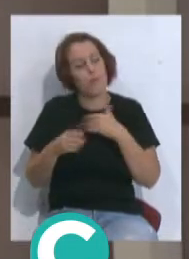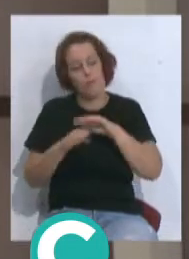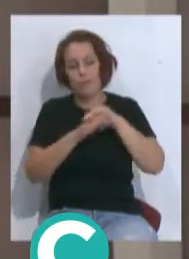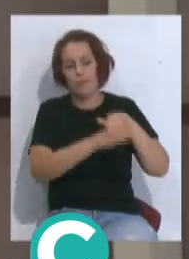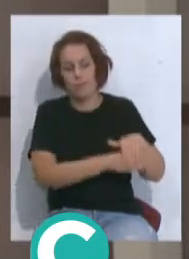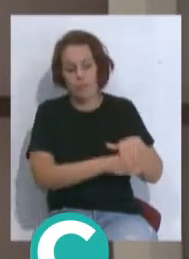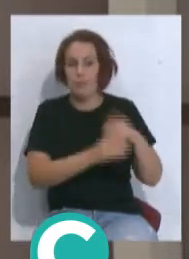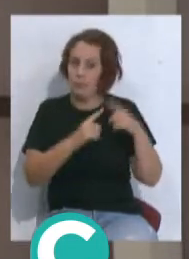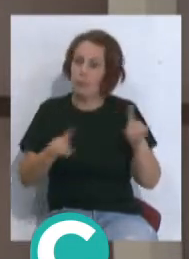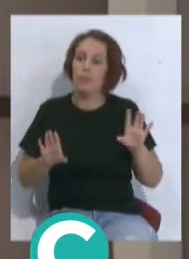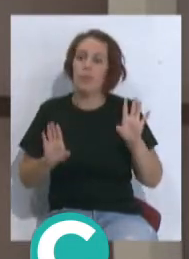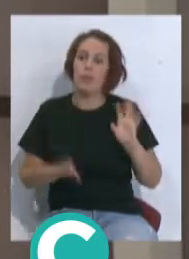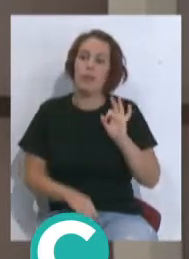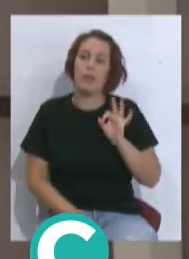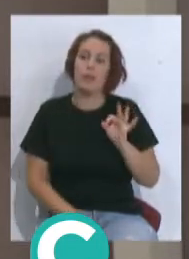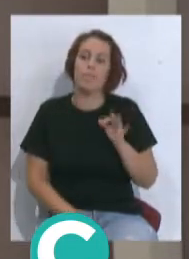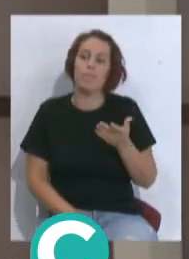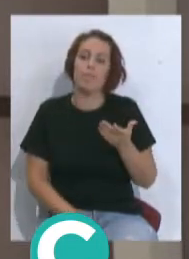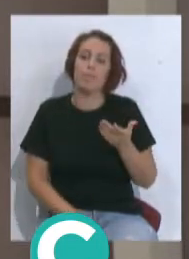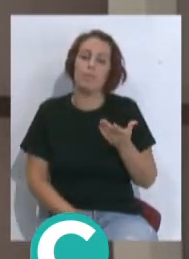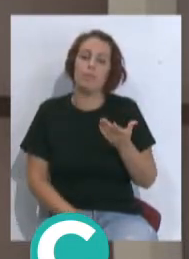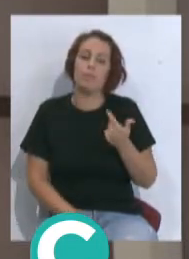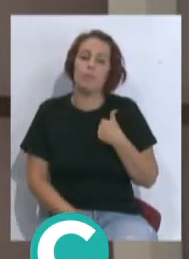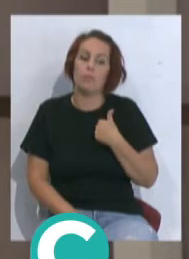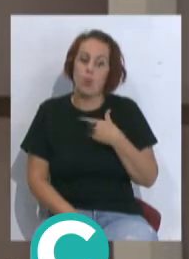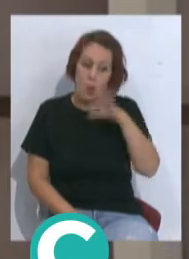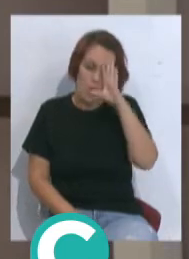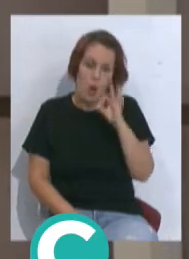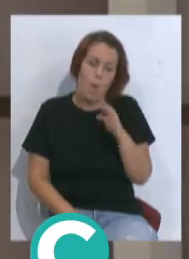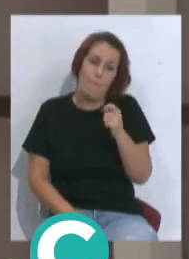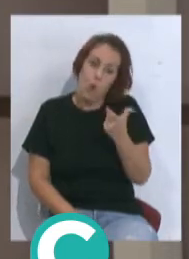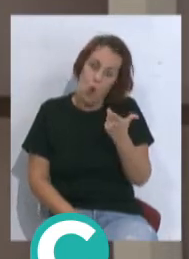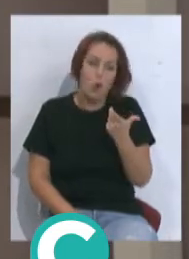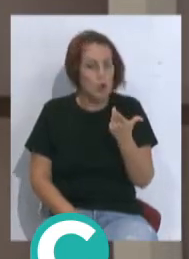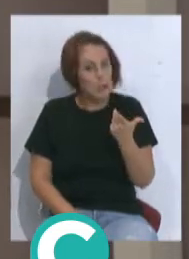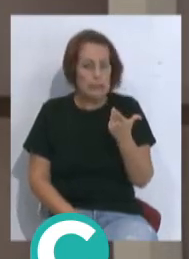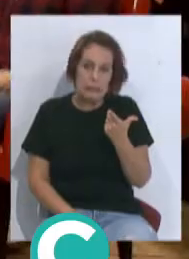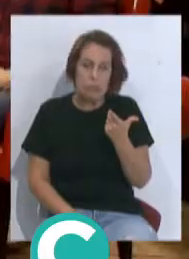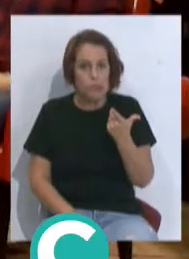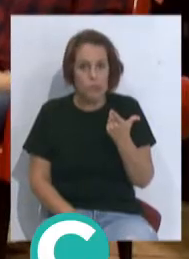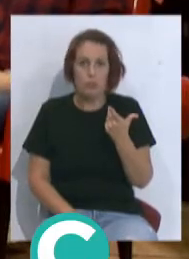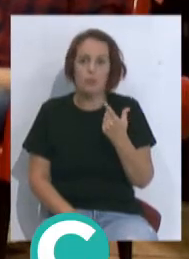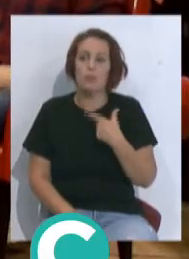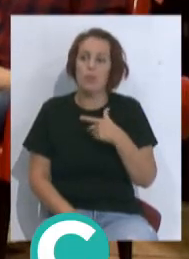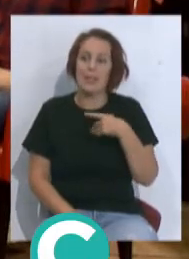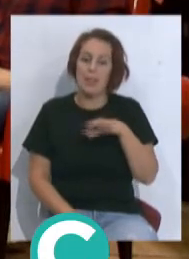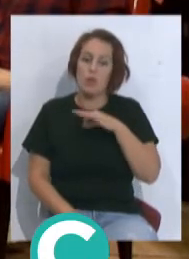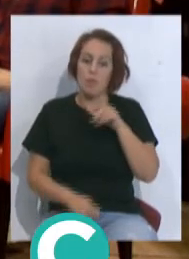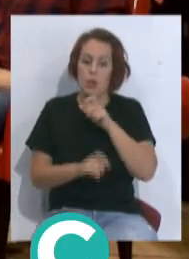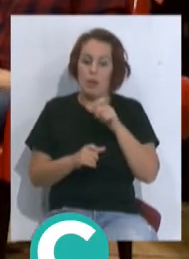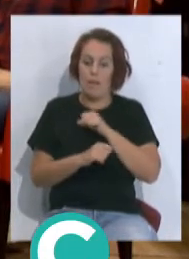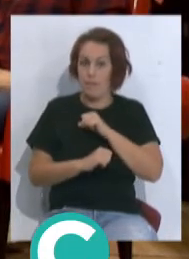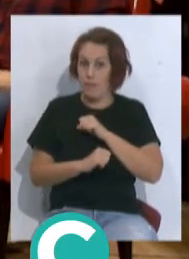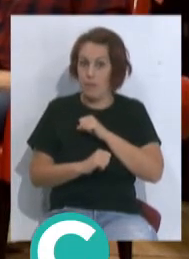historia. Pero claro, es verdad que ahí creo que se ha estado un poquito. No, y que es una decisión, sí, que creo que todo el mundo está esperando,